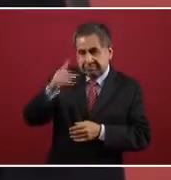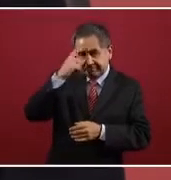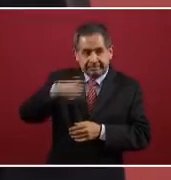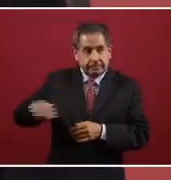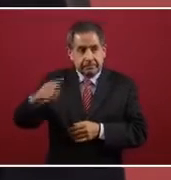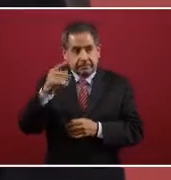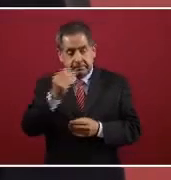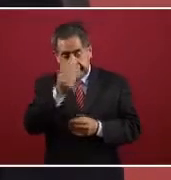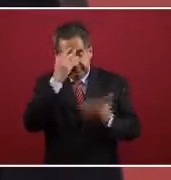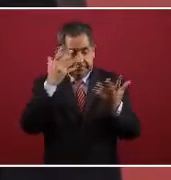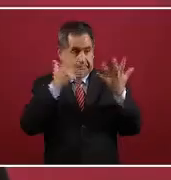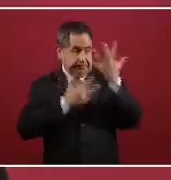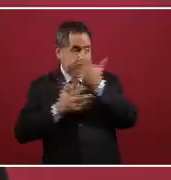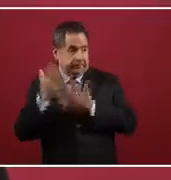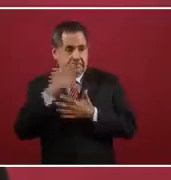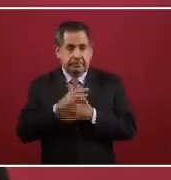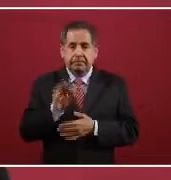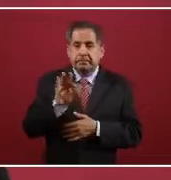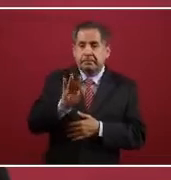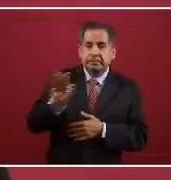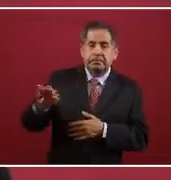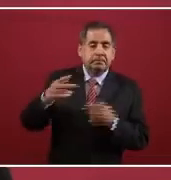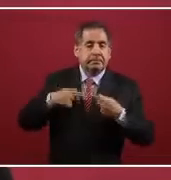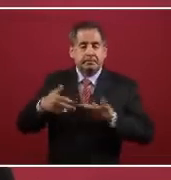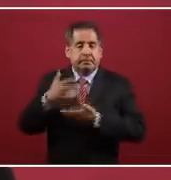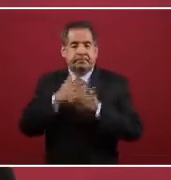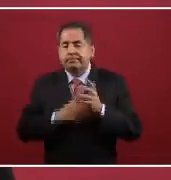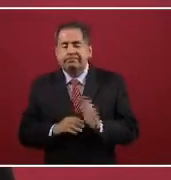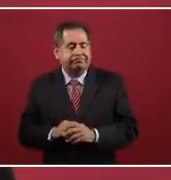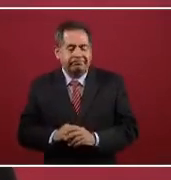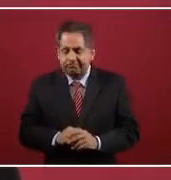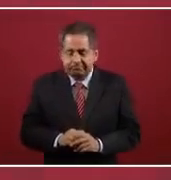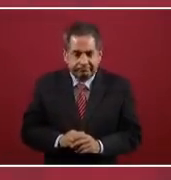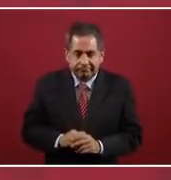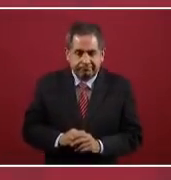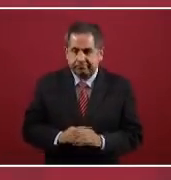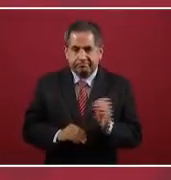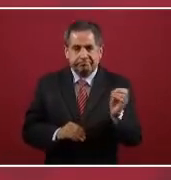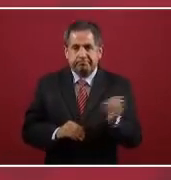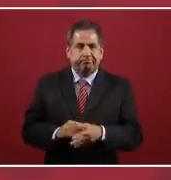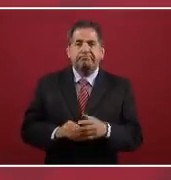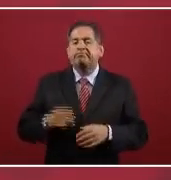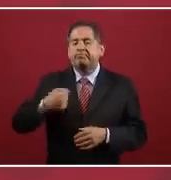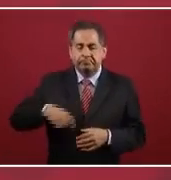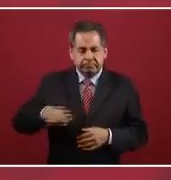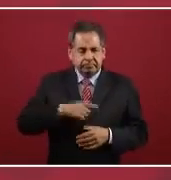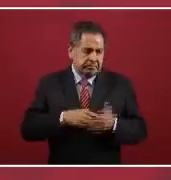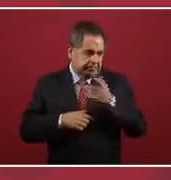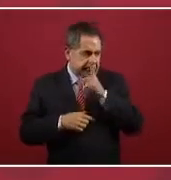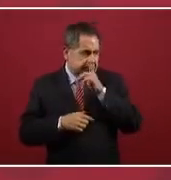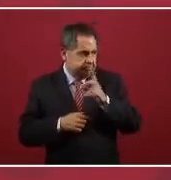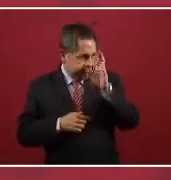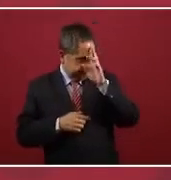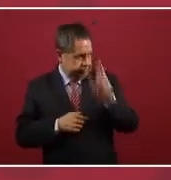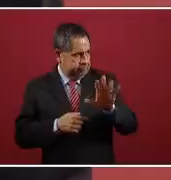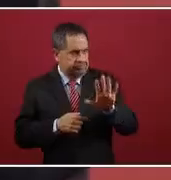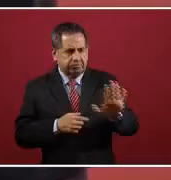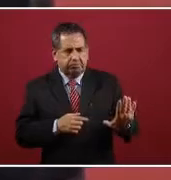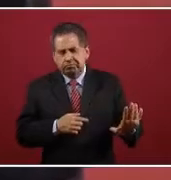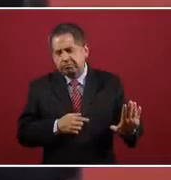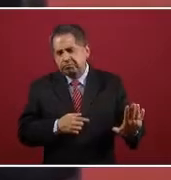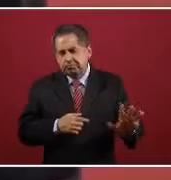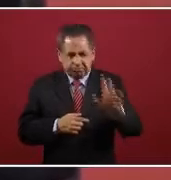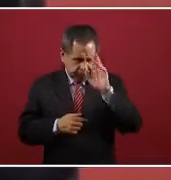confundir a los ciudadanos. Aún con eso nosotros vamos a respetar el